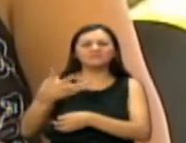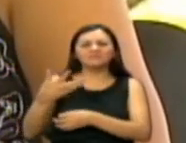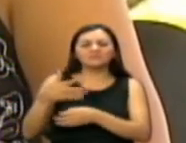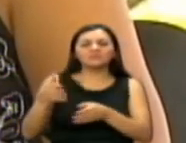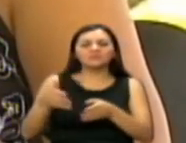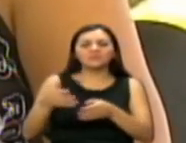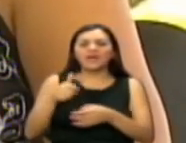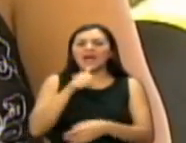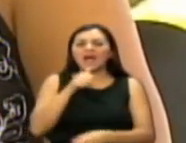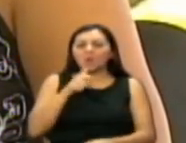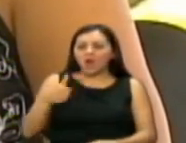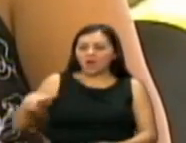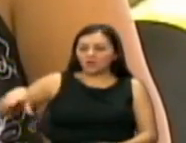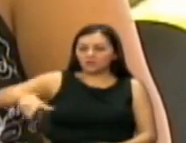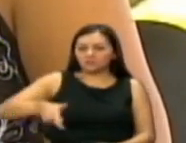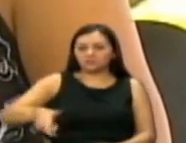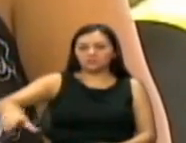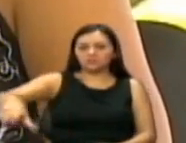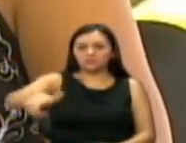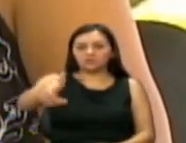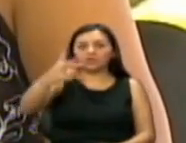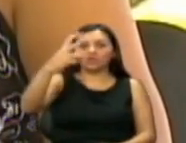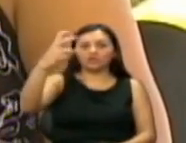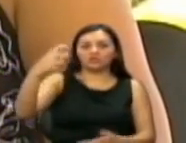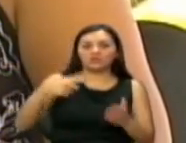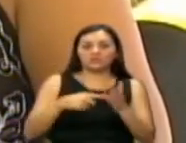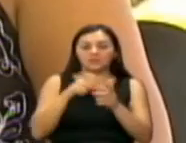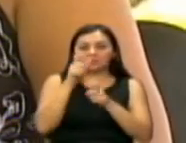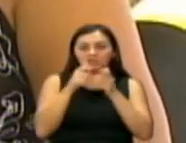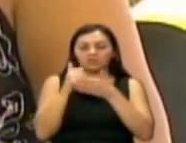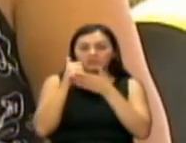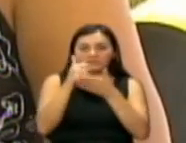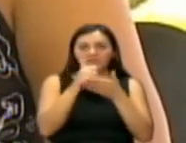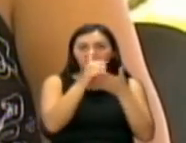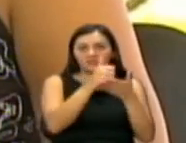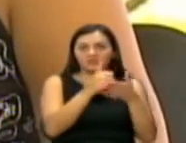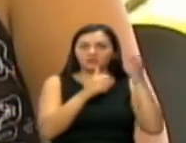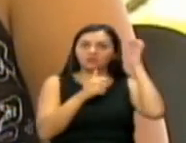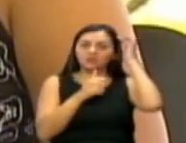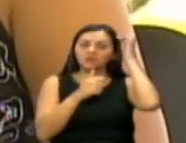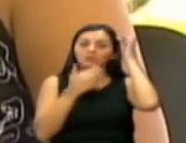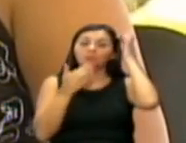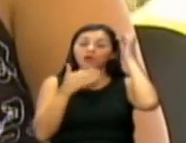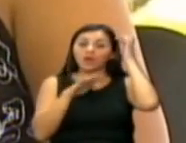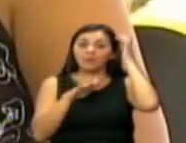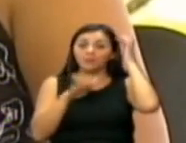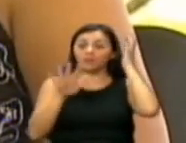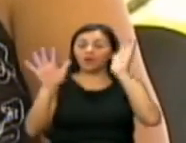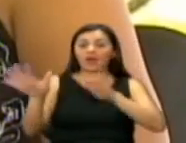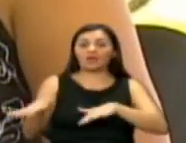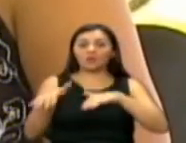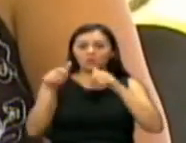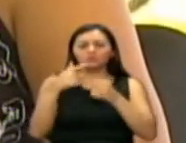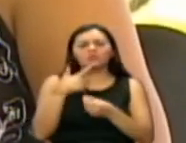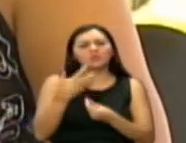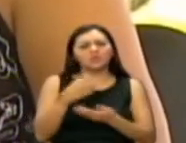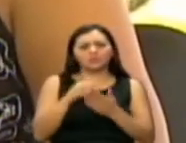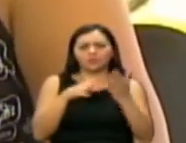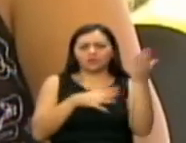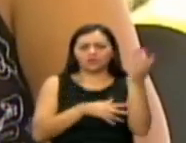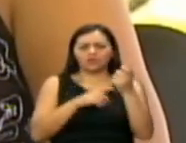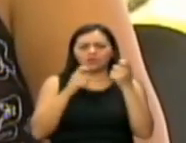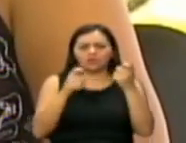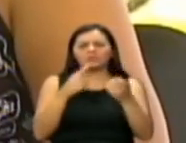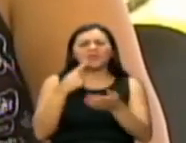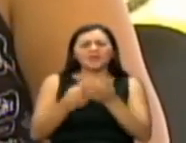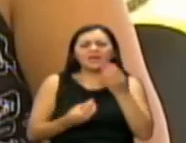de riego del que se beneficiarían alrededor de 200.000 habitantes. Por ejemplo, los agricultores están esperando, anhelan mucho este proyecto. ¿Qué hace